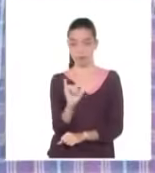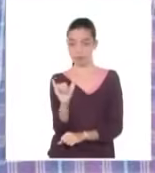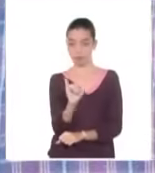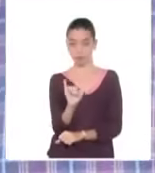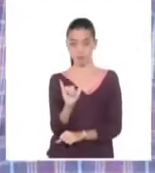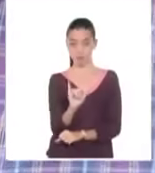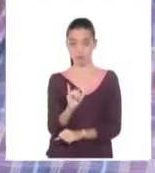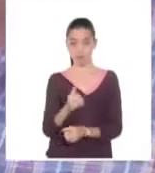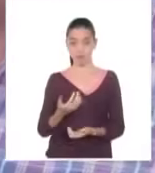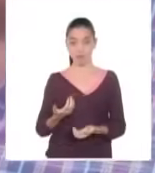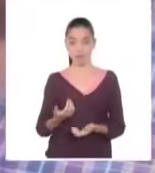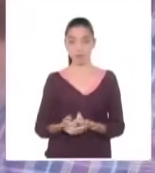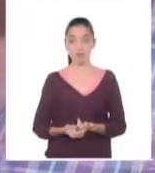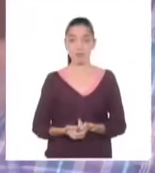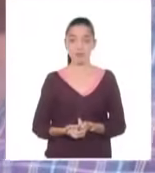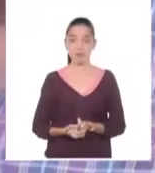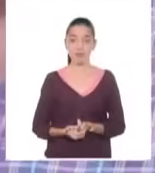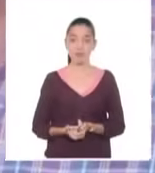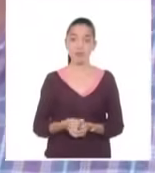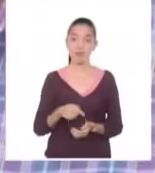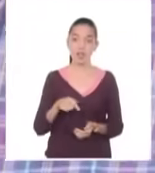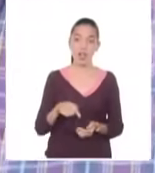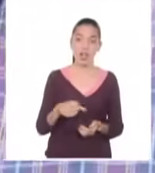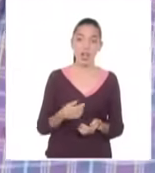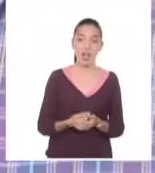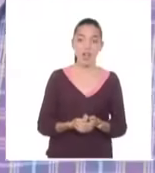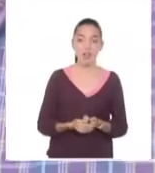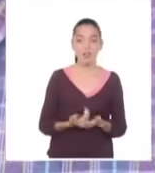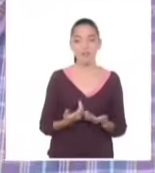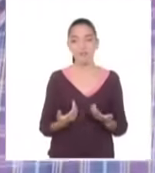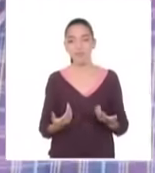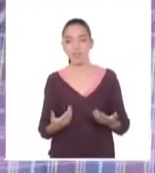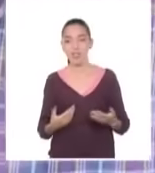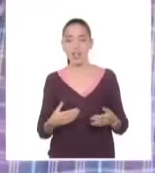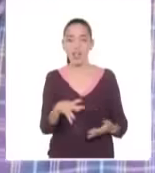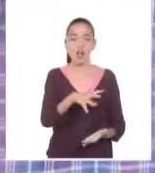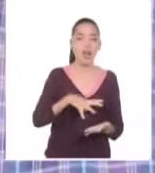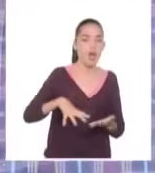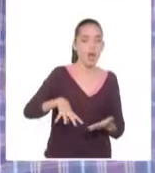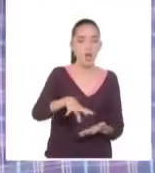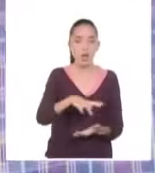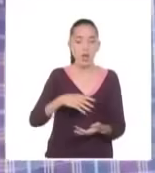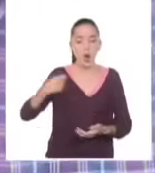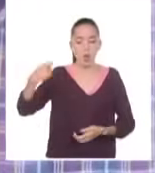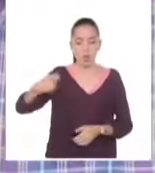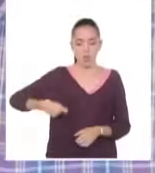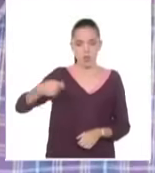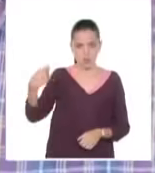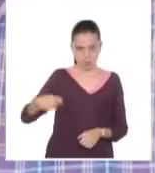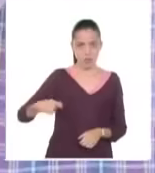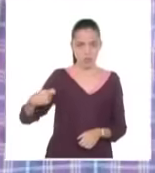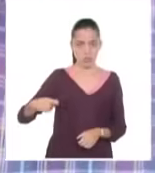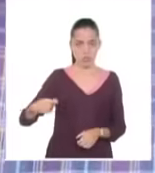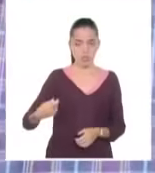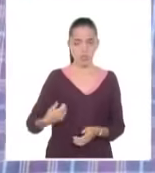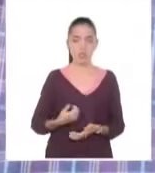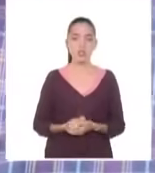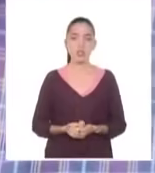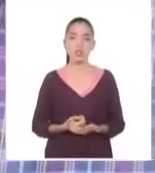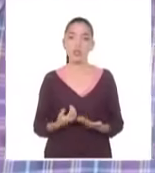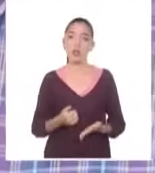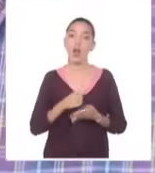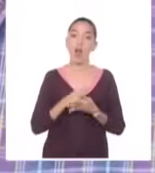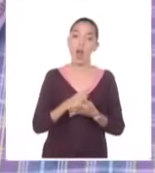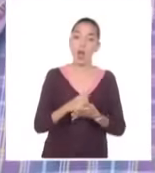agrupamos dos máquinas y se pueden acortar los tiempos. Y así en cada frente estamos buscando cómo, con decisiones concretas y apoyando el trabajo de los